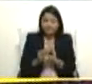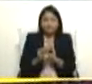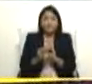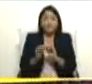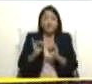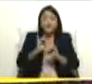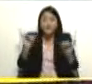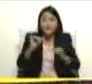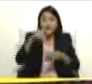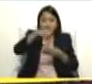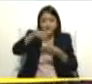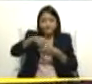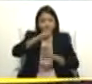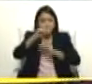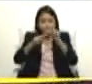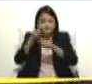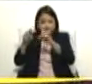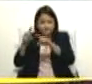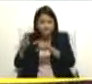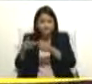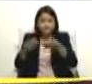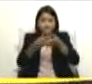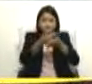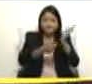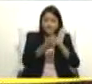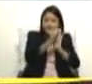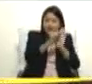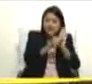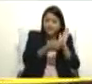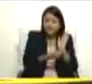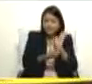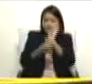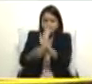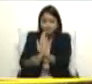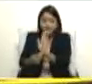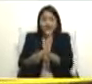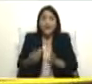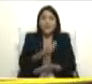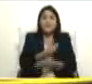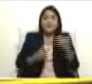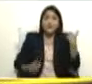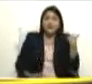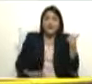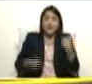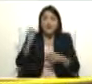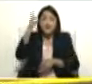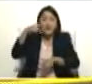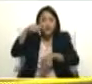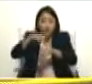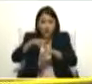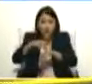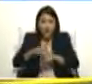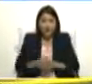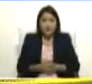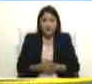jornada a el presidente de la Asamblea Nacional, que